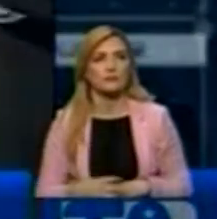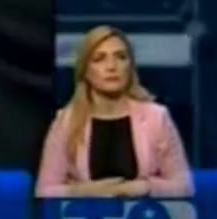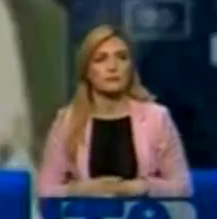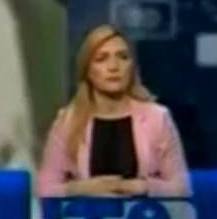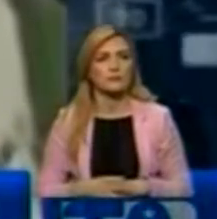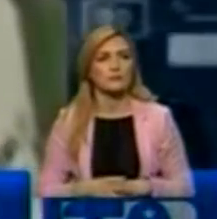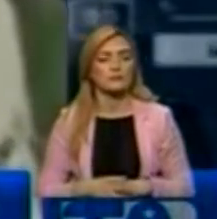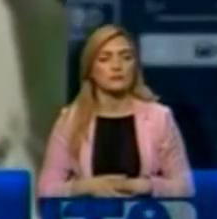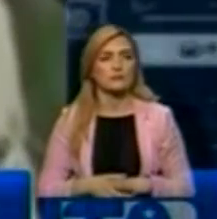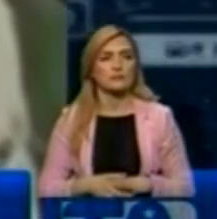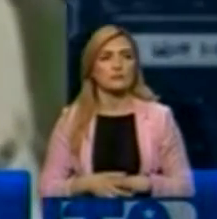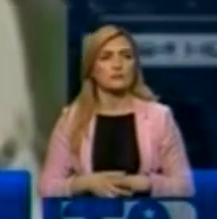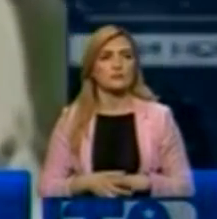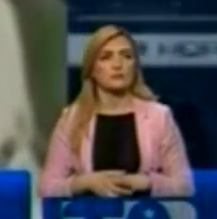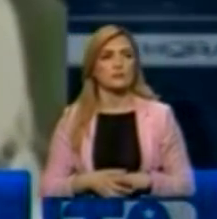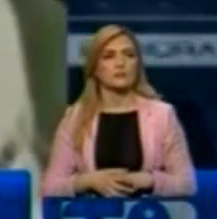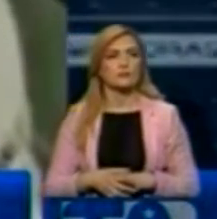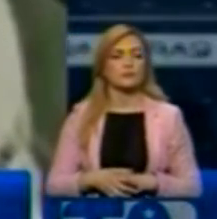contra.